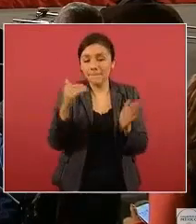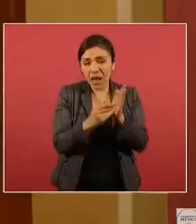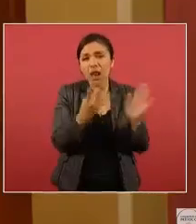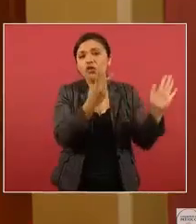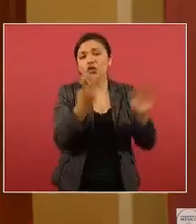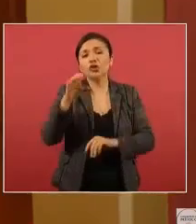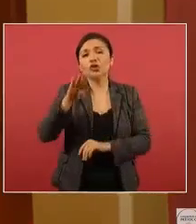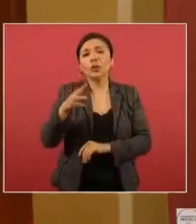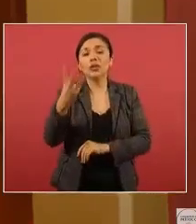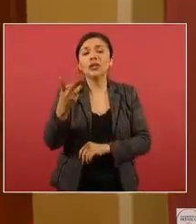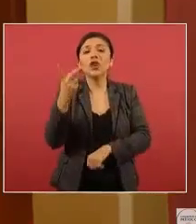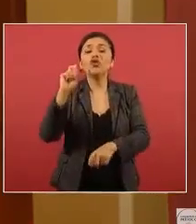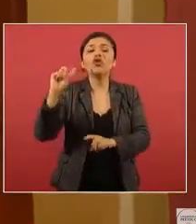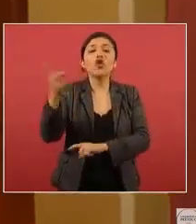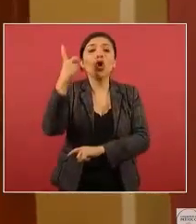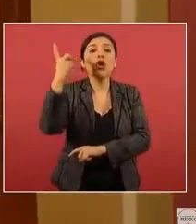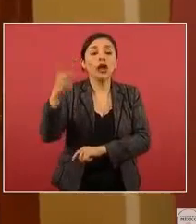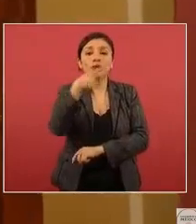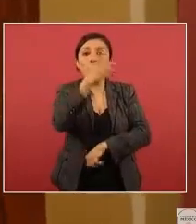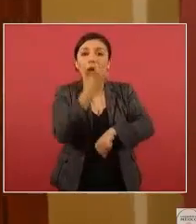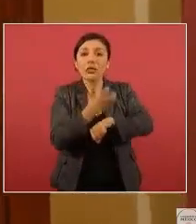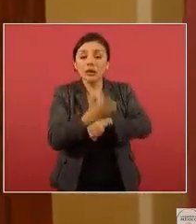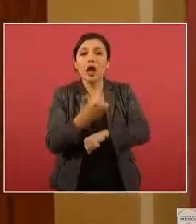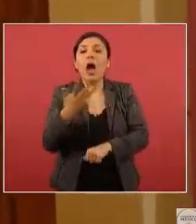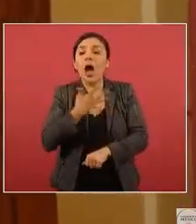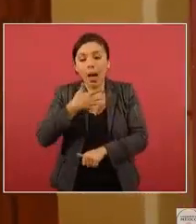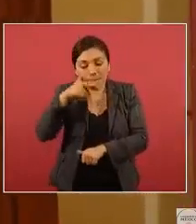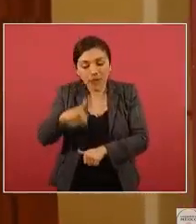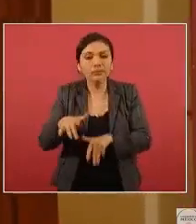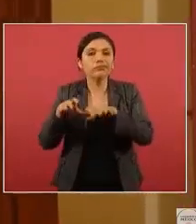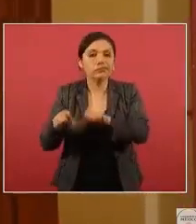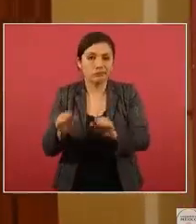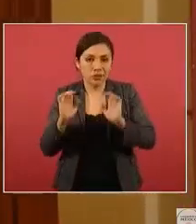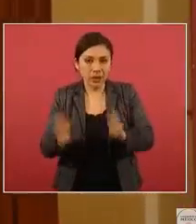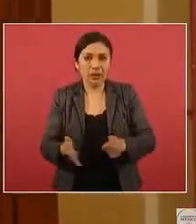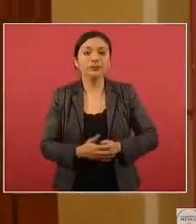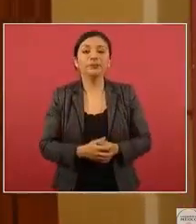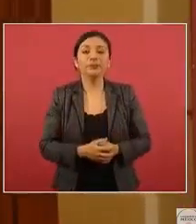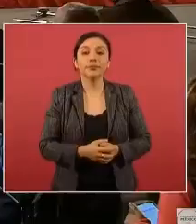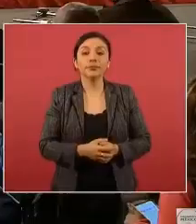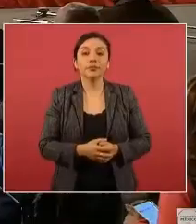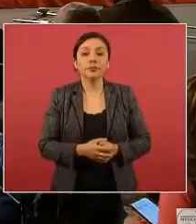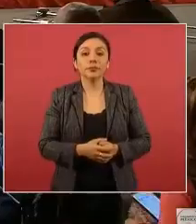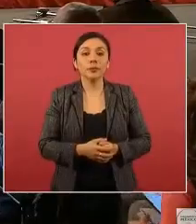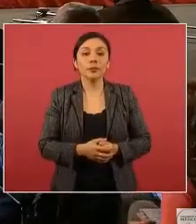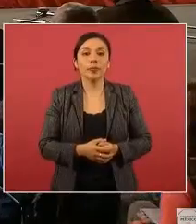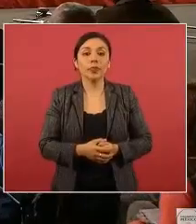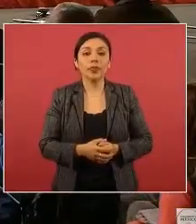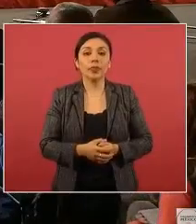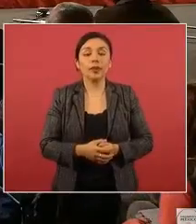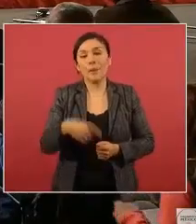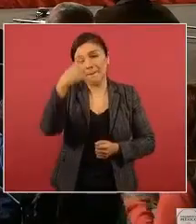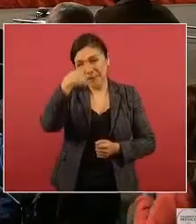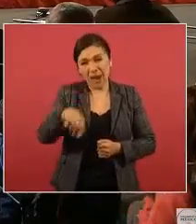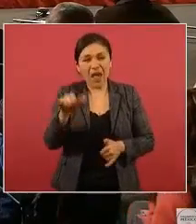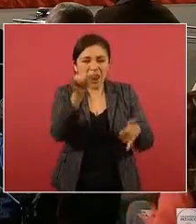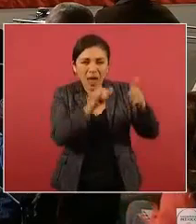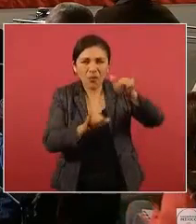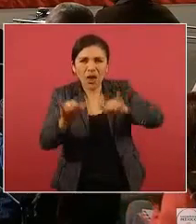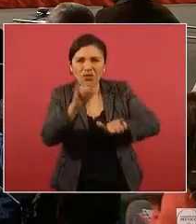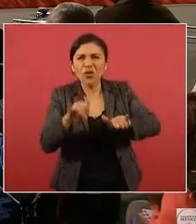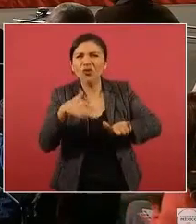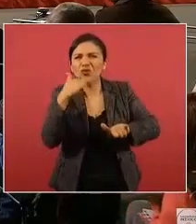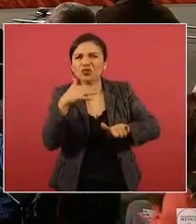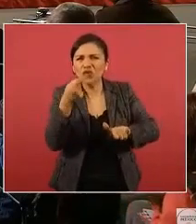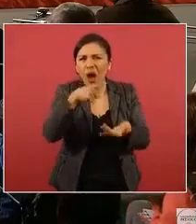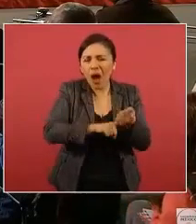dólares americanos adelante por favor en cuanto a aseguramiento de laboratorios clandestinos